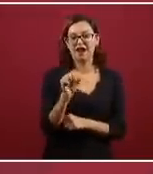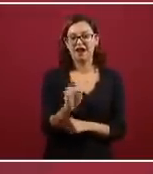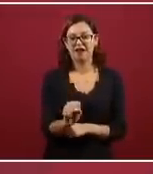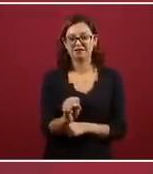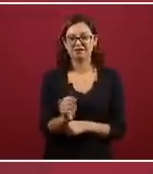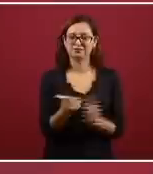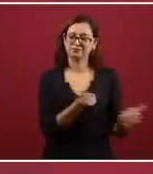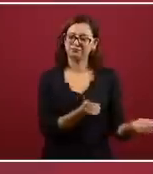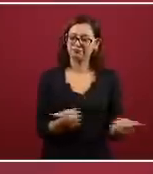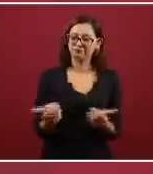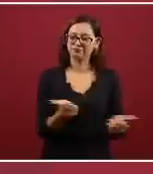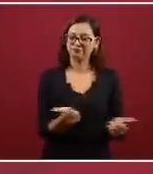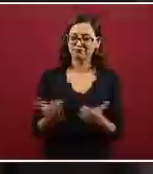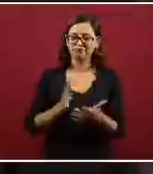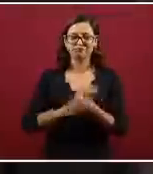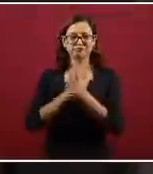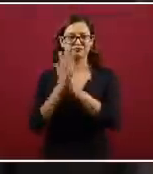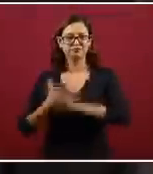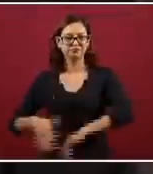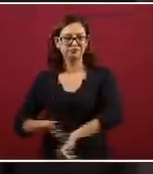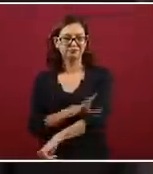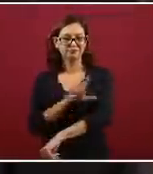a buen precio